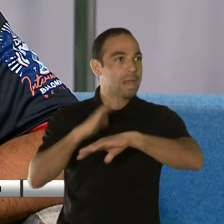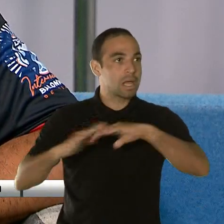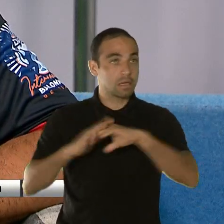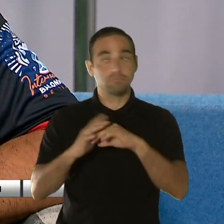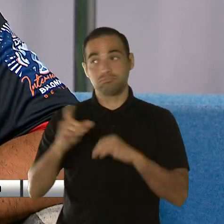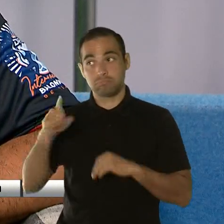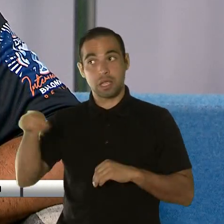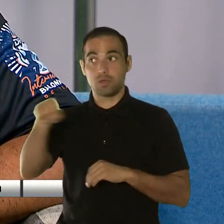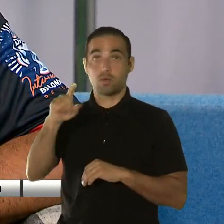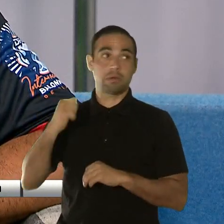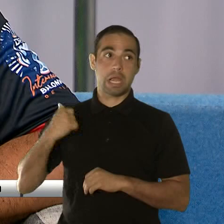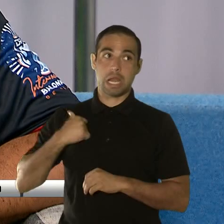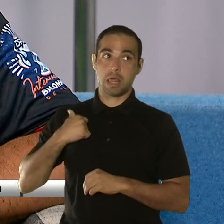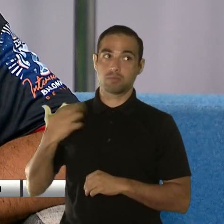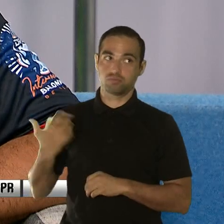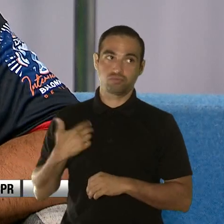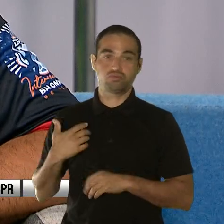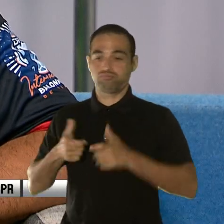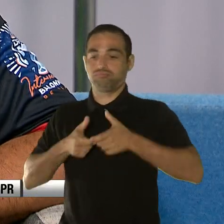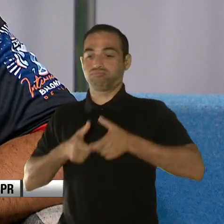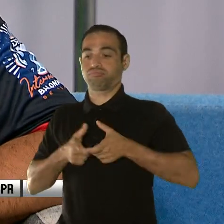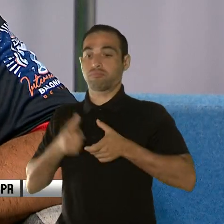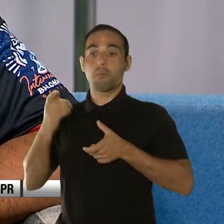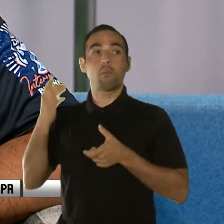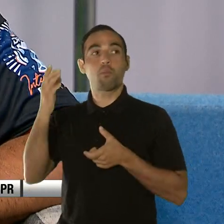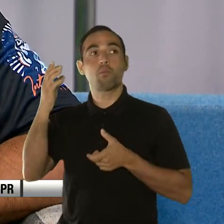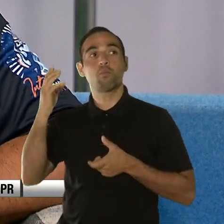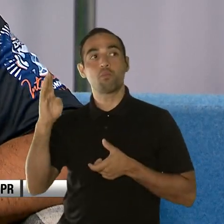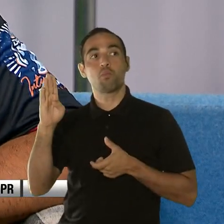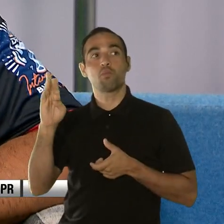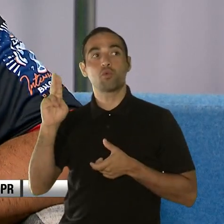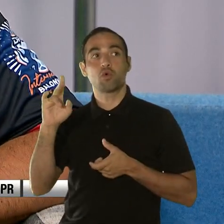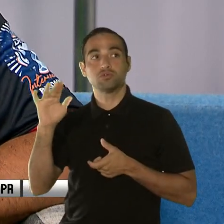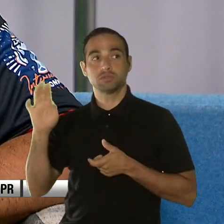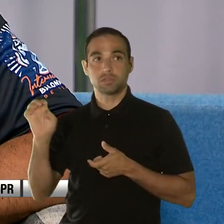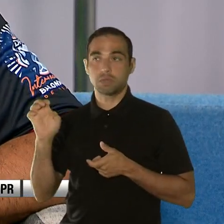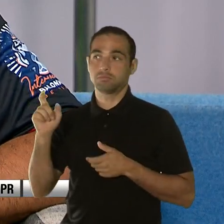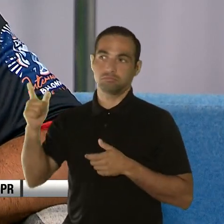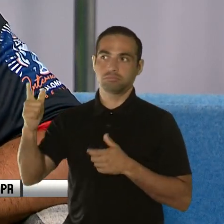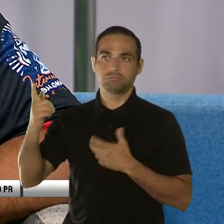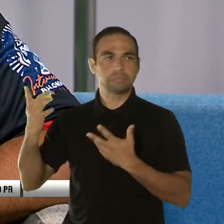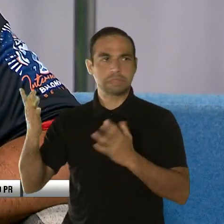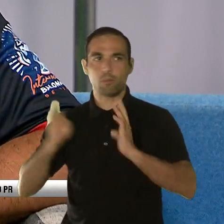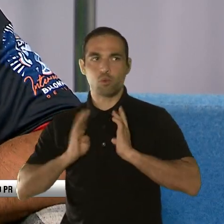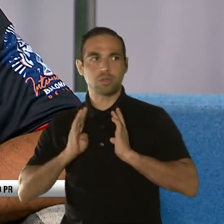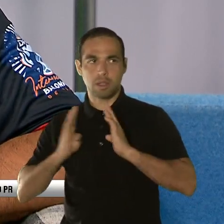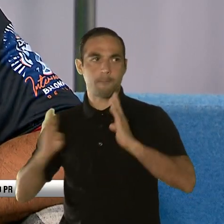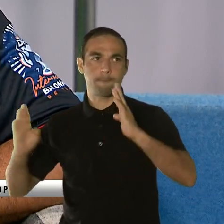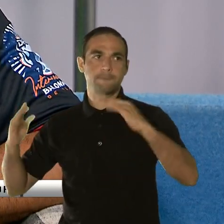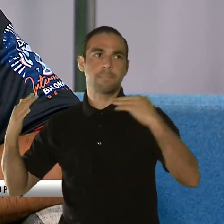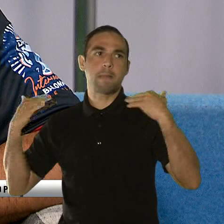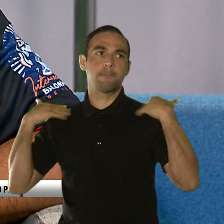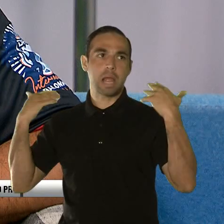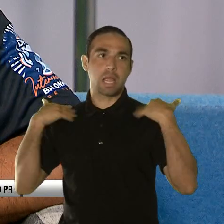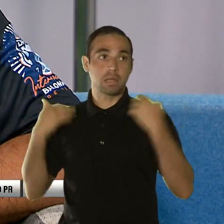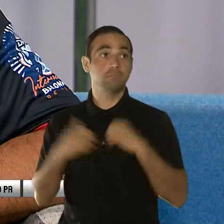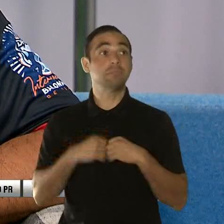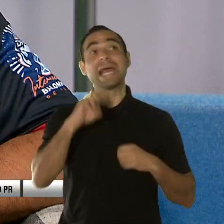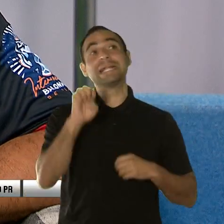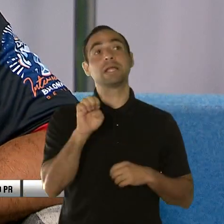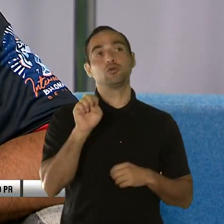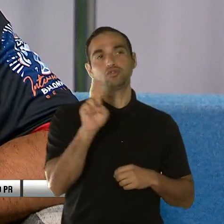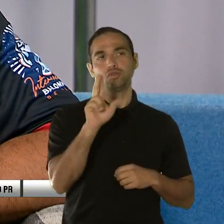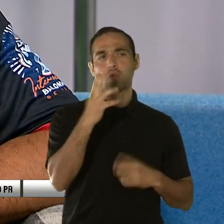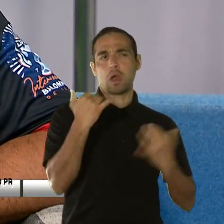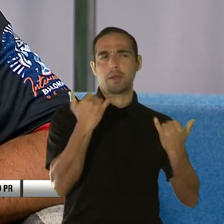bronce en la rama masculina de los pasados juegos centroamericanos y del caribe de playa de deportes playeros Estados Unidos son los actuales campeones